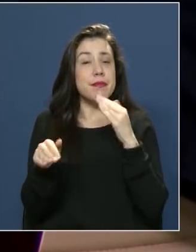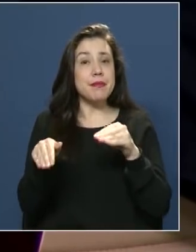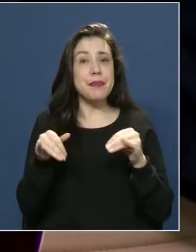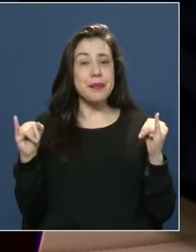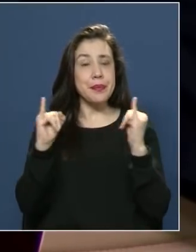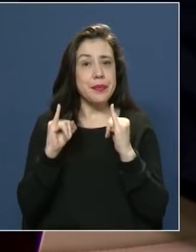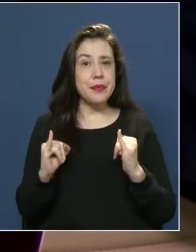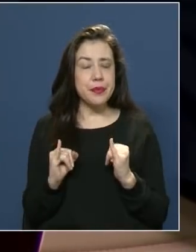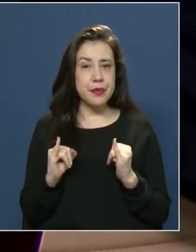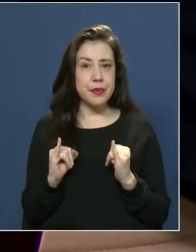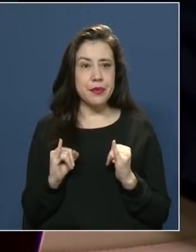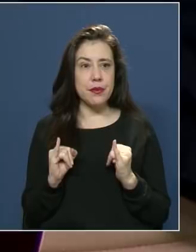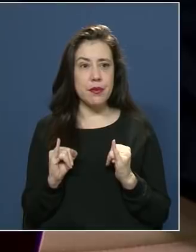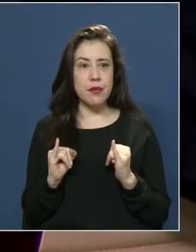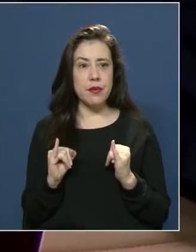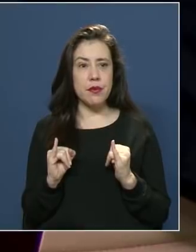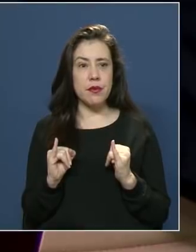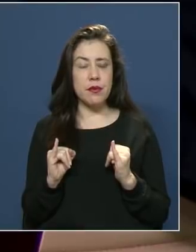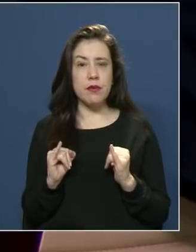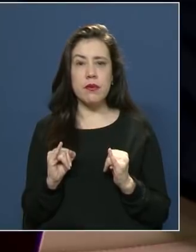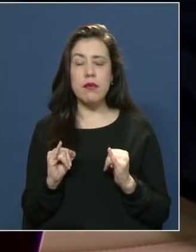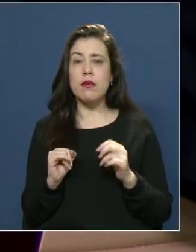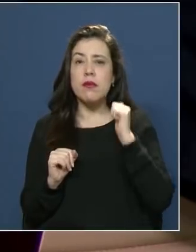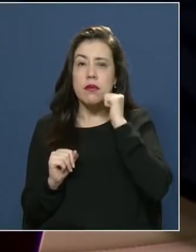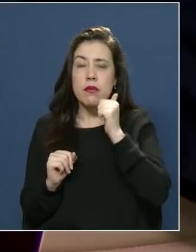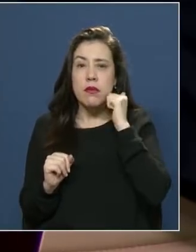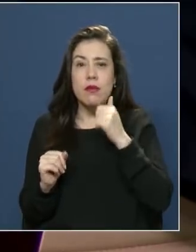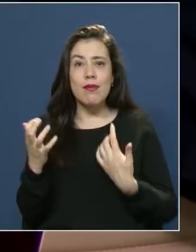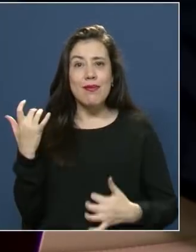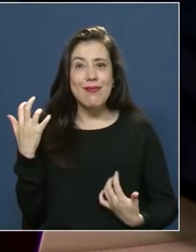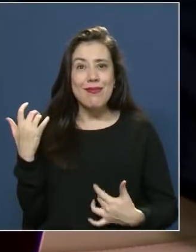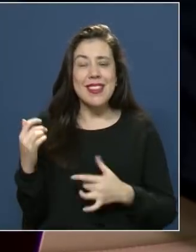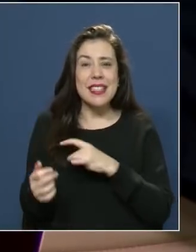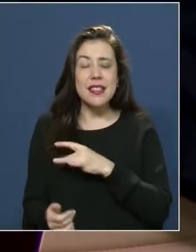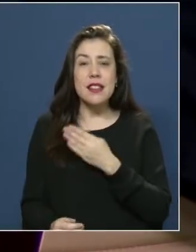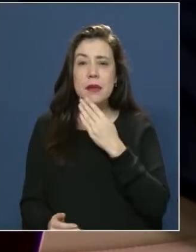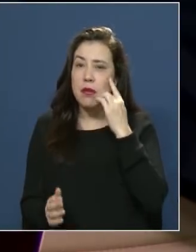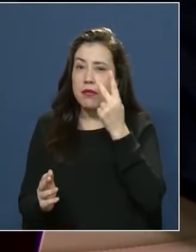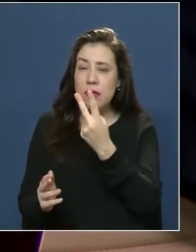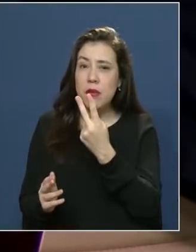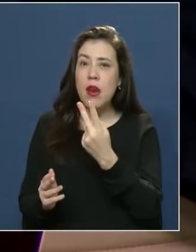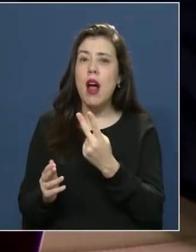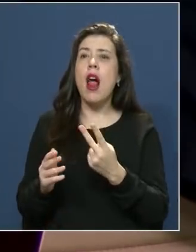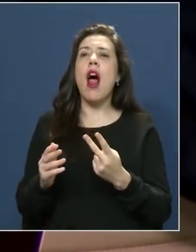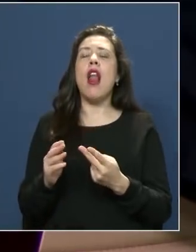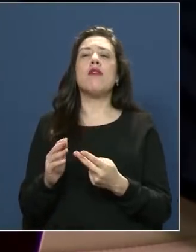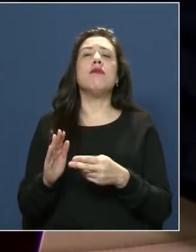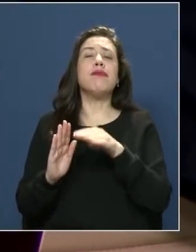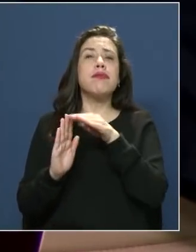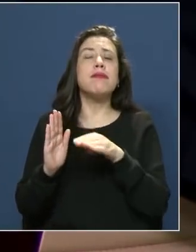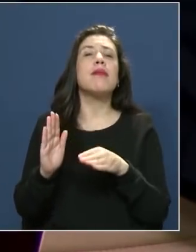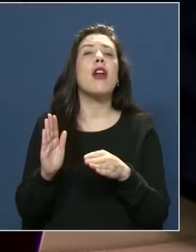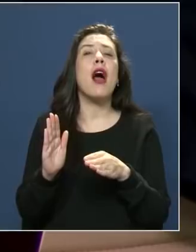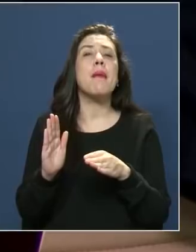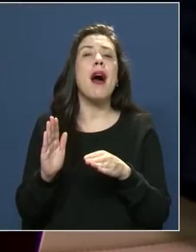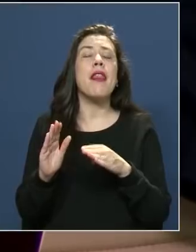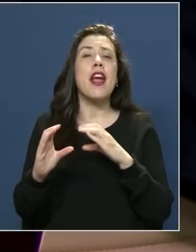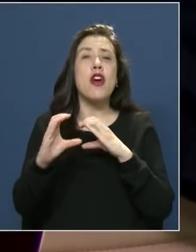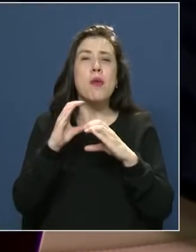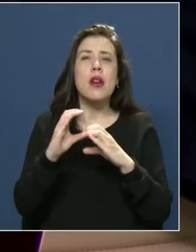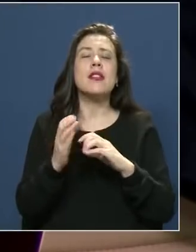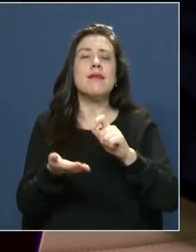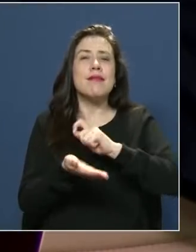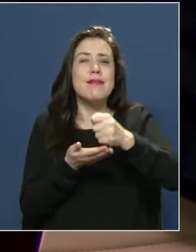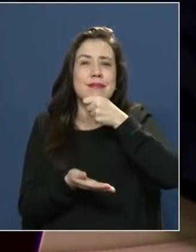señor presidente, cada día del rock chileno reconocemos también a los medios de comunicación y comunicadores sociales que han